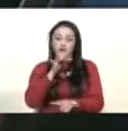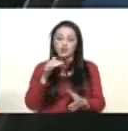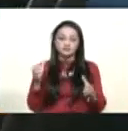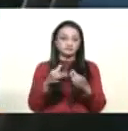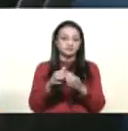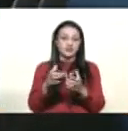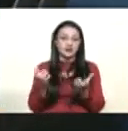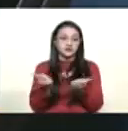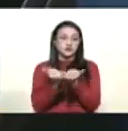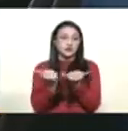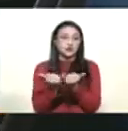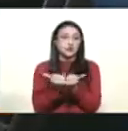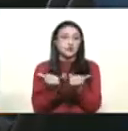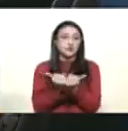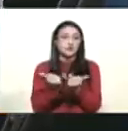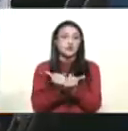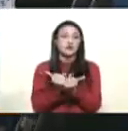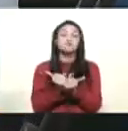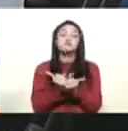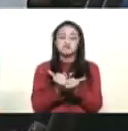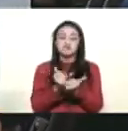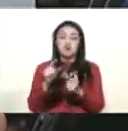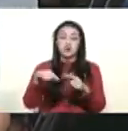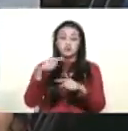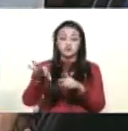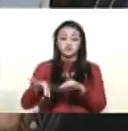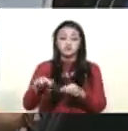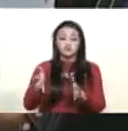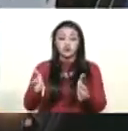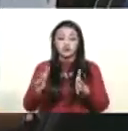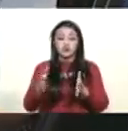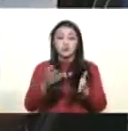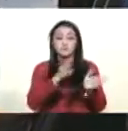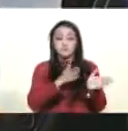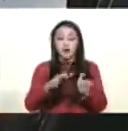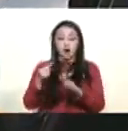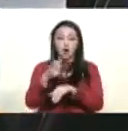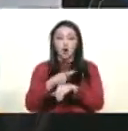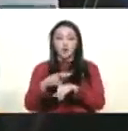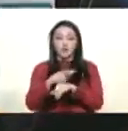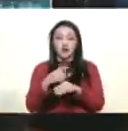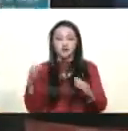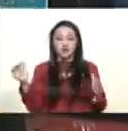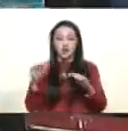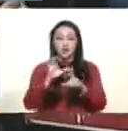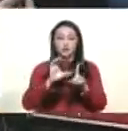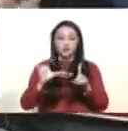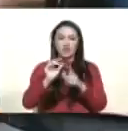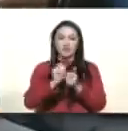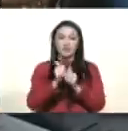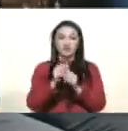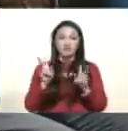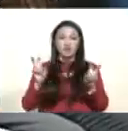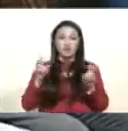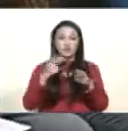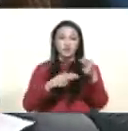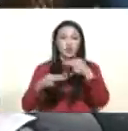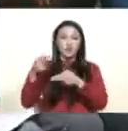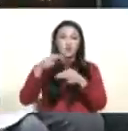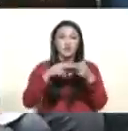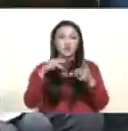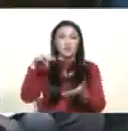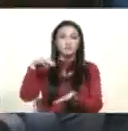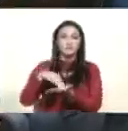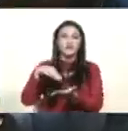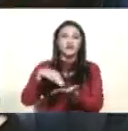nuestro objetivo. Pero prometemos que para la reelección presentaremos el plan de gobierno en una instalación cultural o deportiva que vamos a construir en